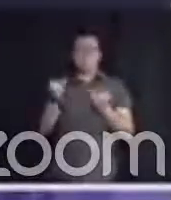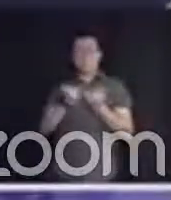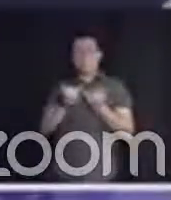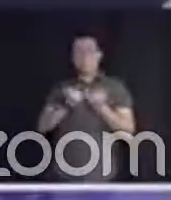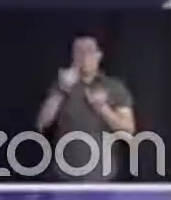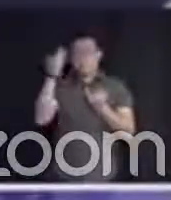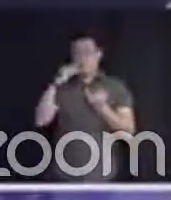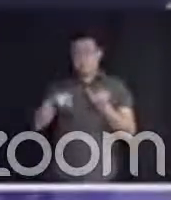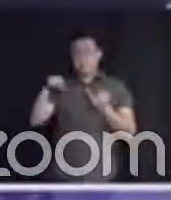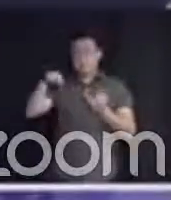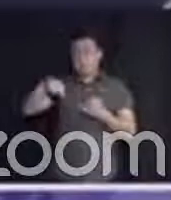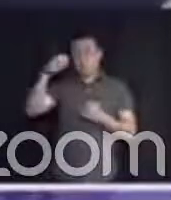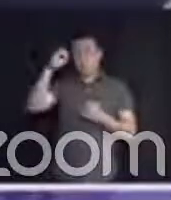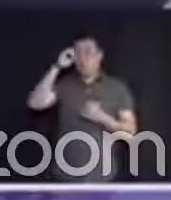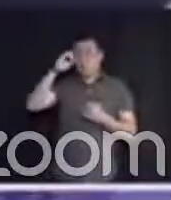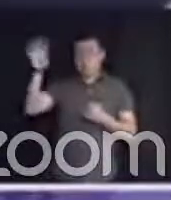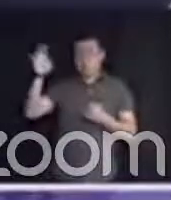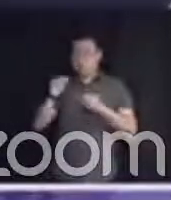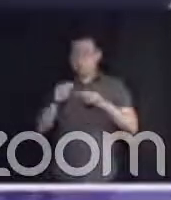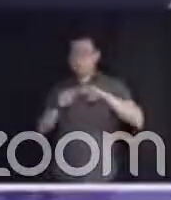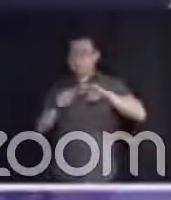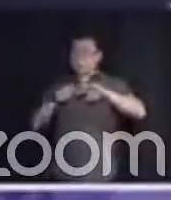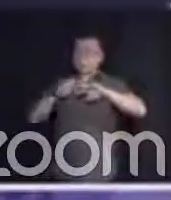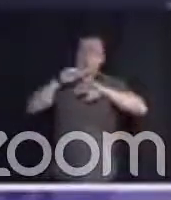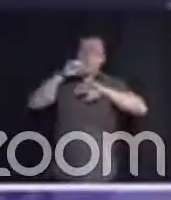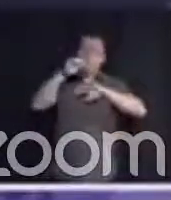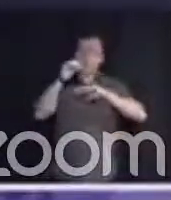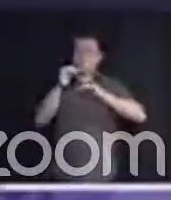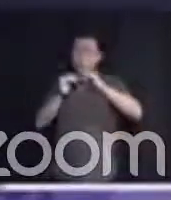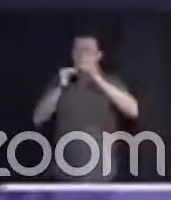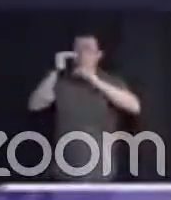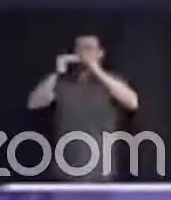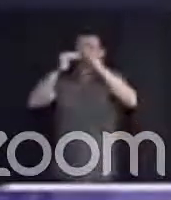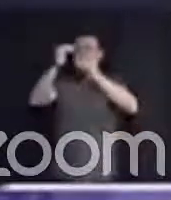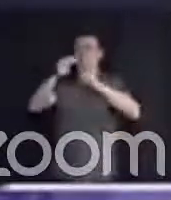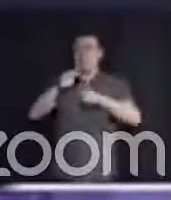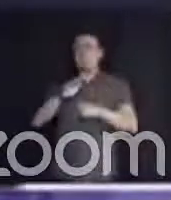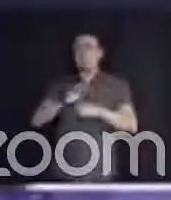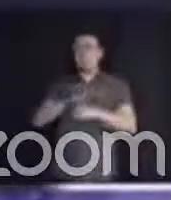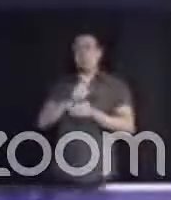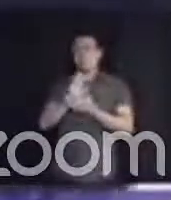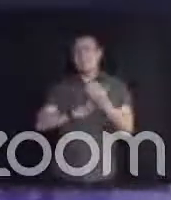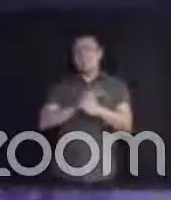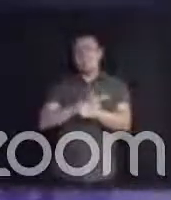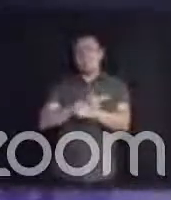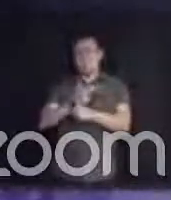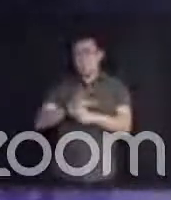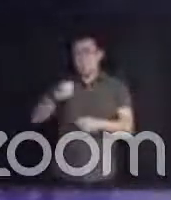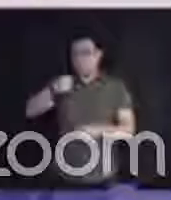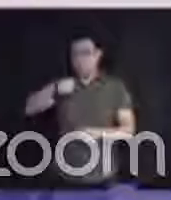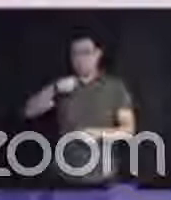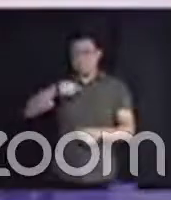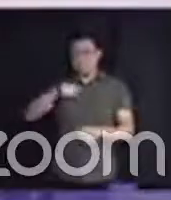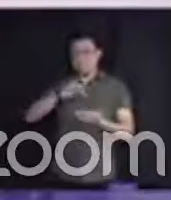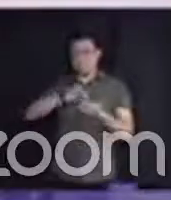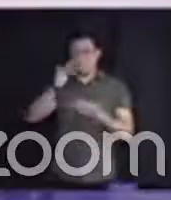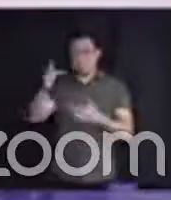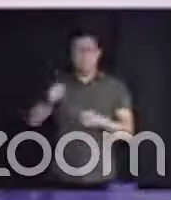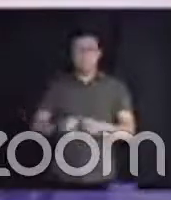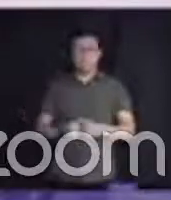OmniLife te enseña a ser más humilde, más honesto, pero sobre todo la honestidad con uno mismo. Gracias.